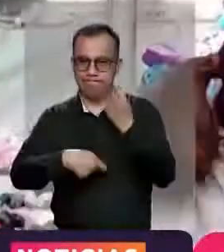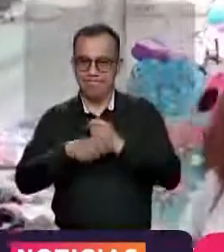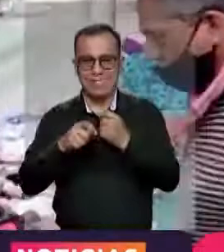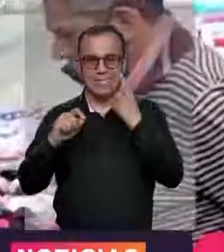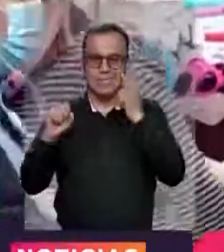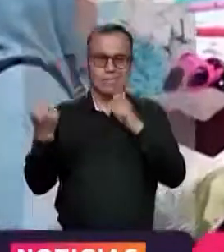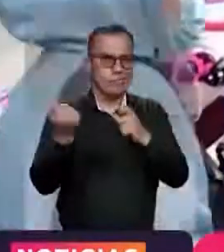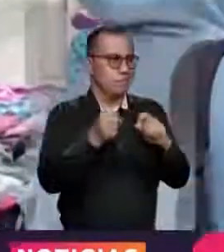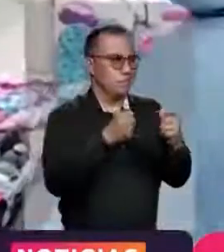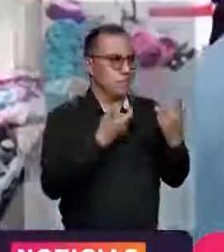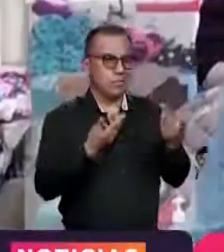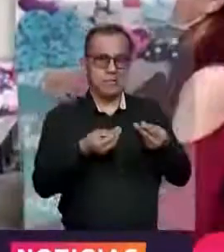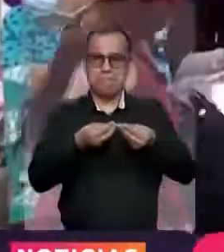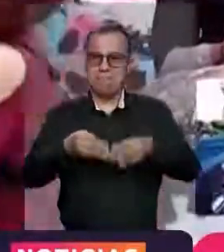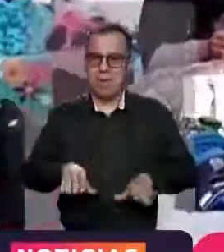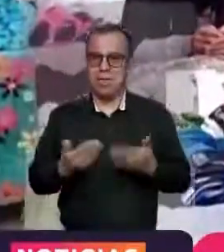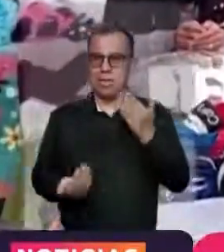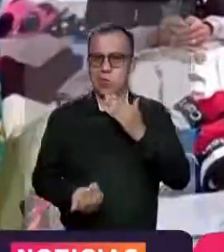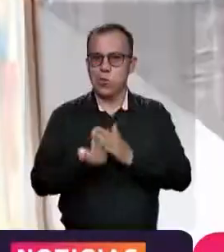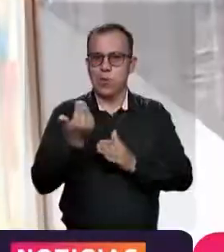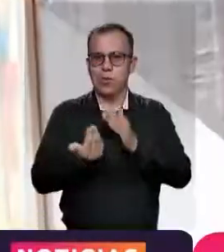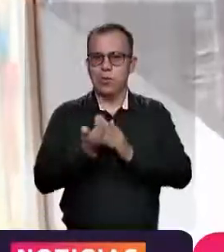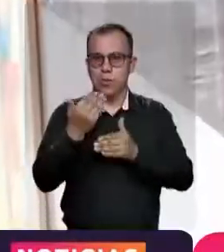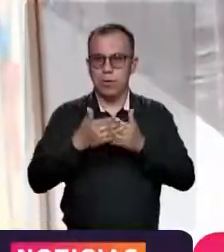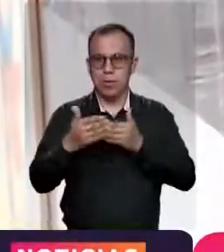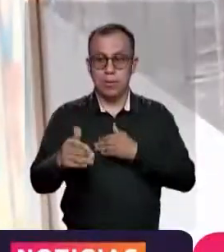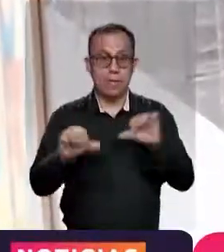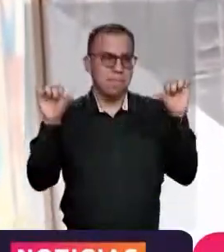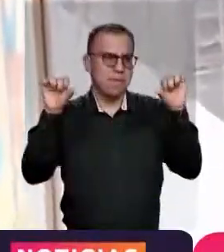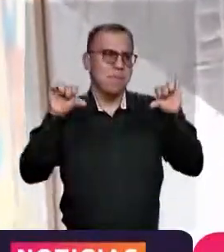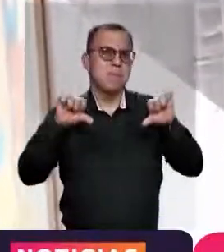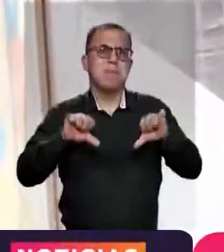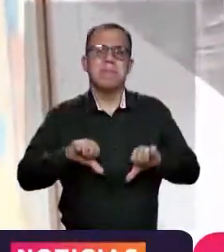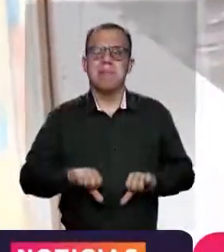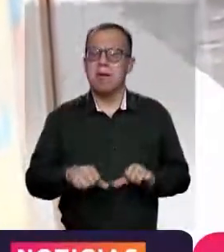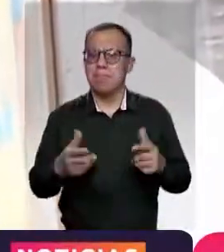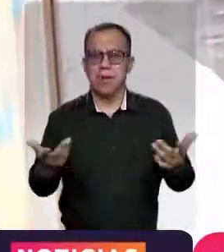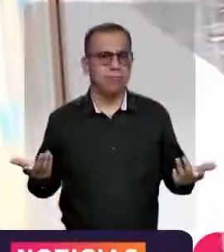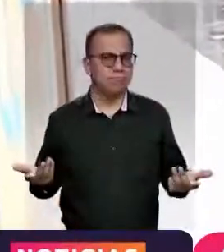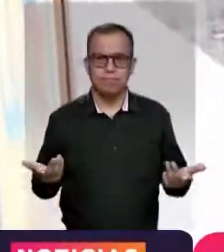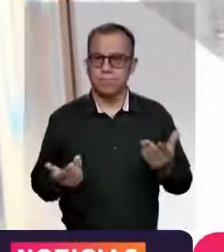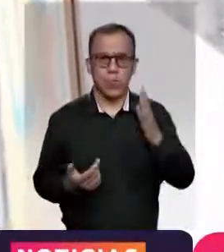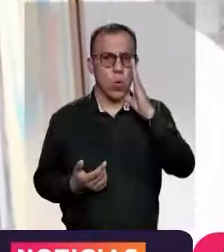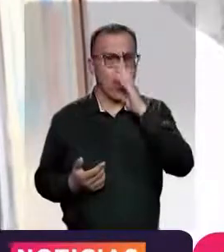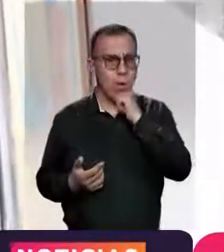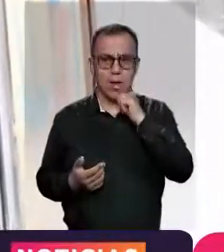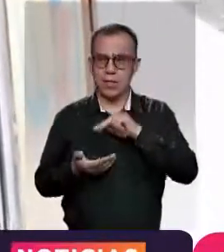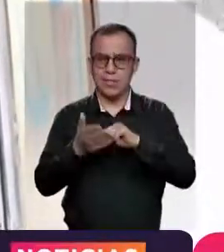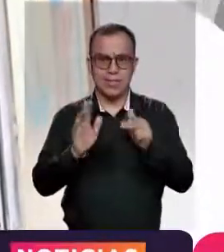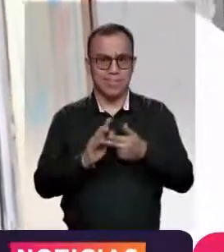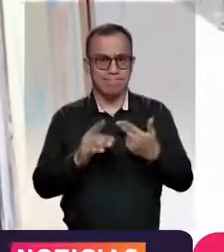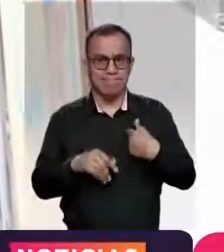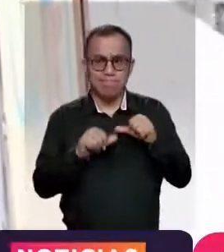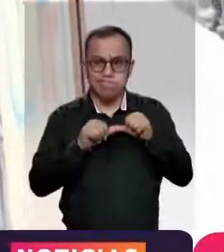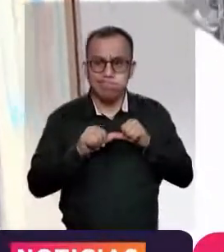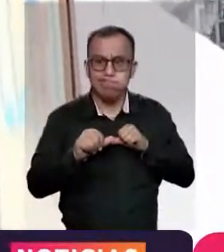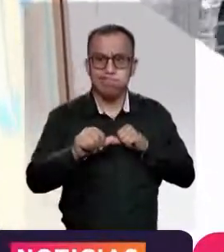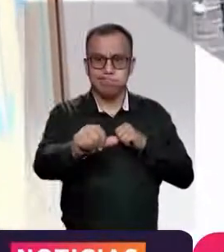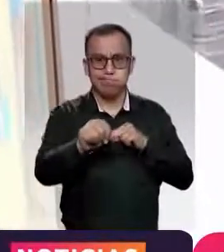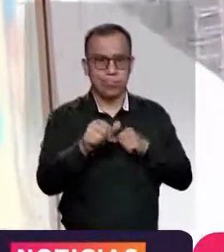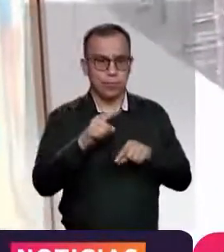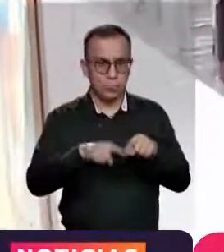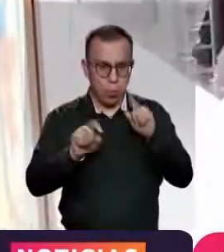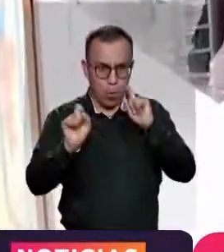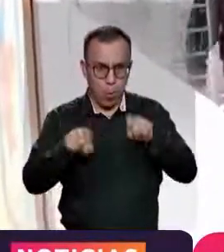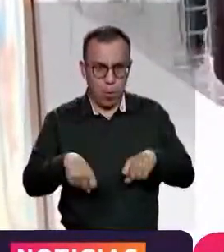las pérdidas que conllevan las nuevas cuarentenas. Estamos mal, estamos graves. O sea, no hay sustento, no alcanza, pero